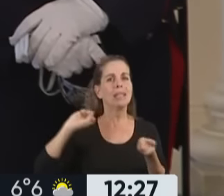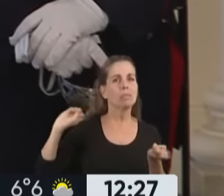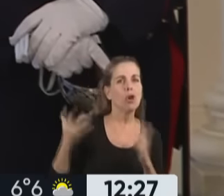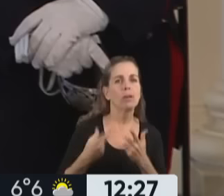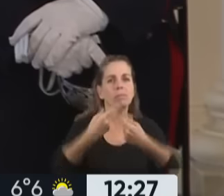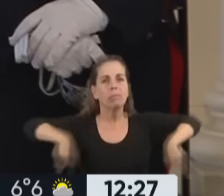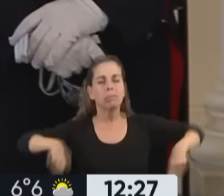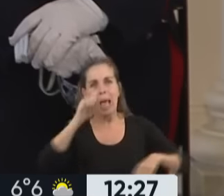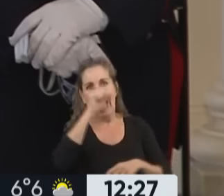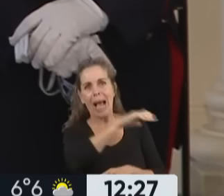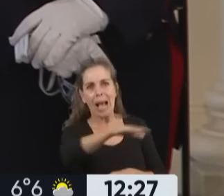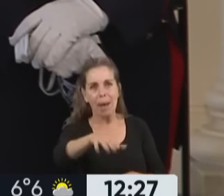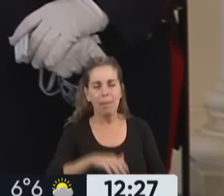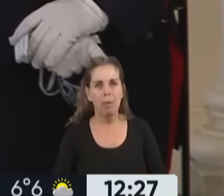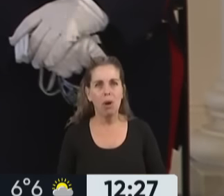campo,